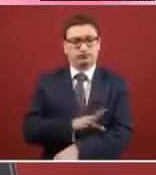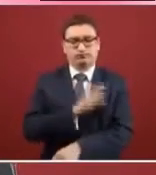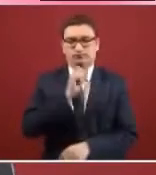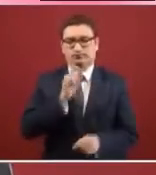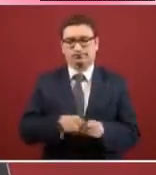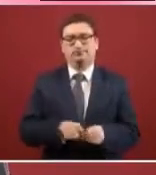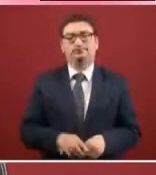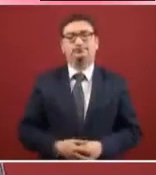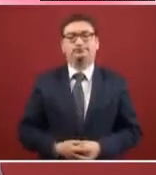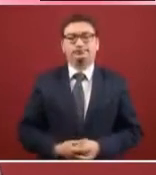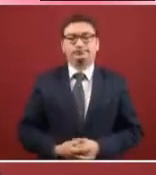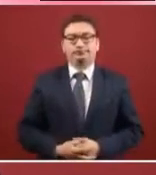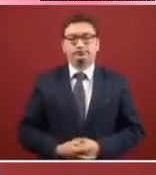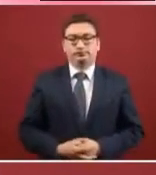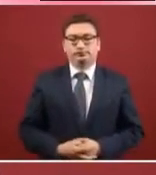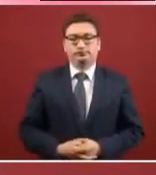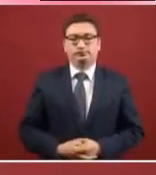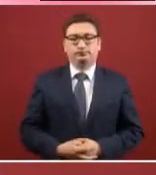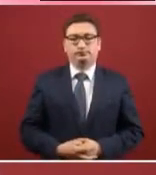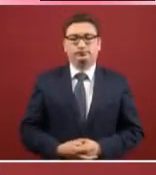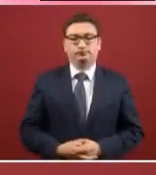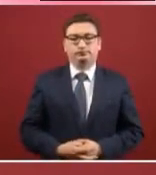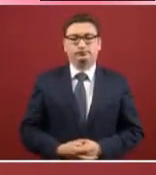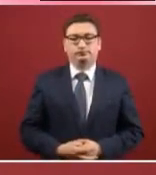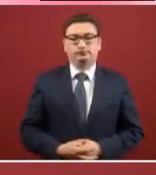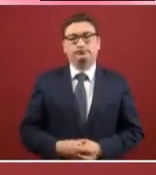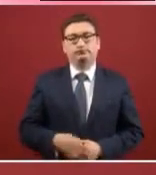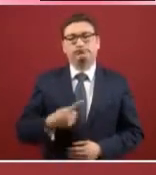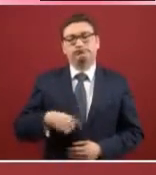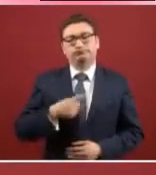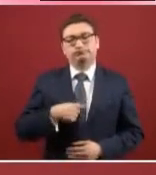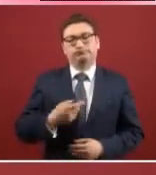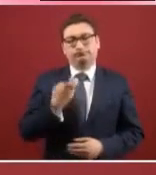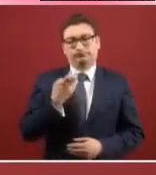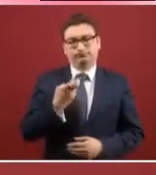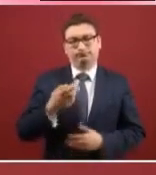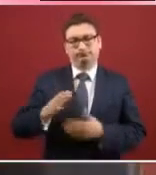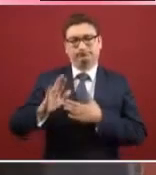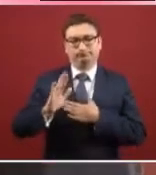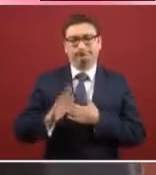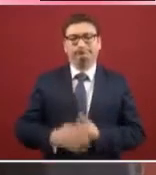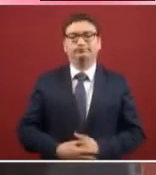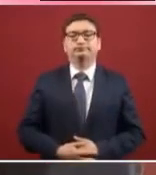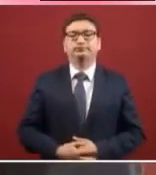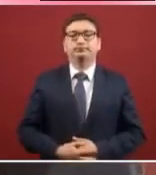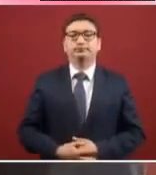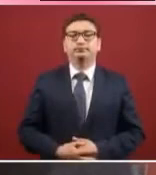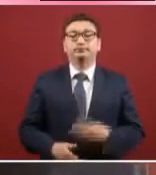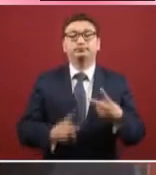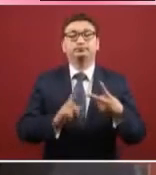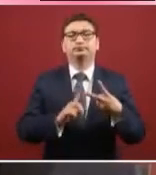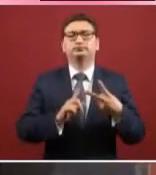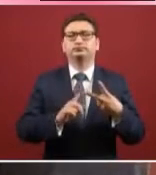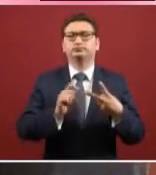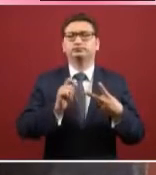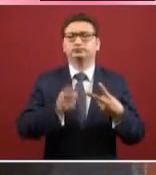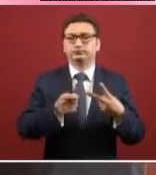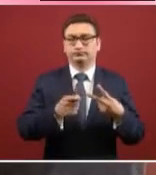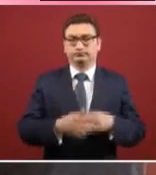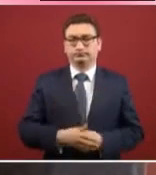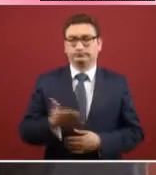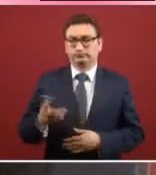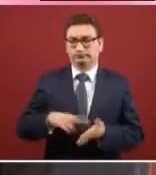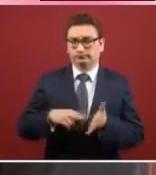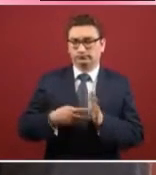in electricity, como es el compromiso as I que have hemos been hecho. Made a compromise. Lo segundo, el ingeniero